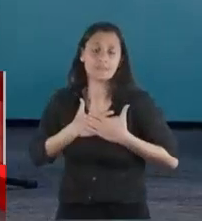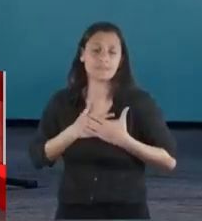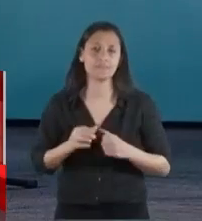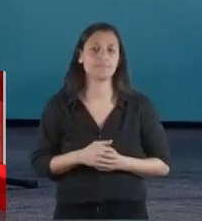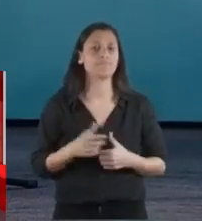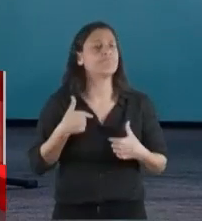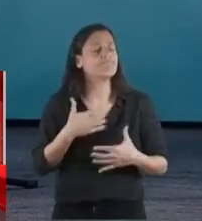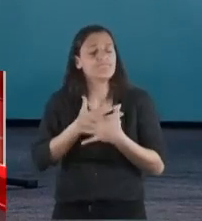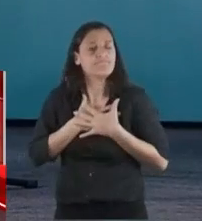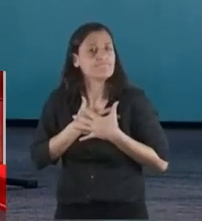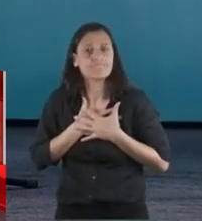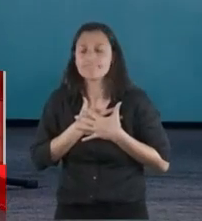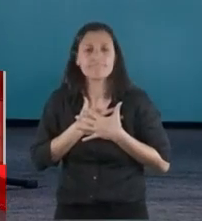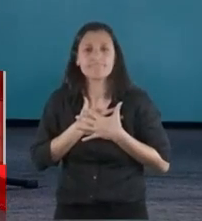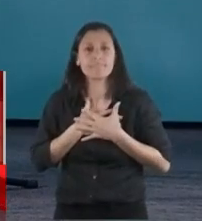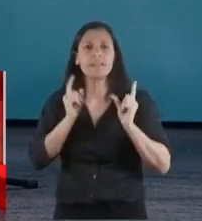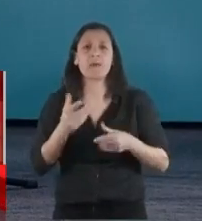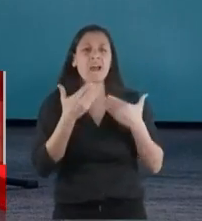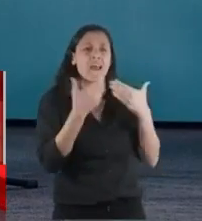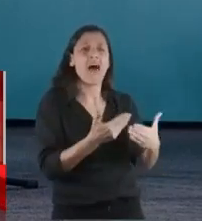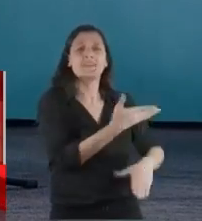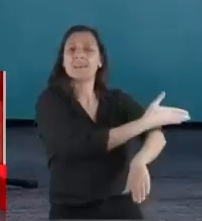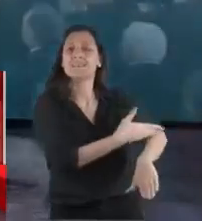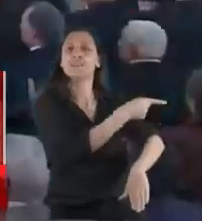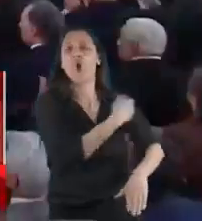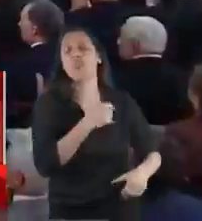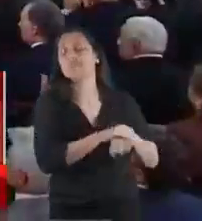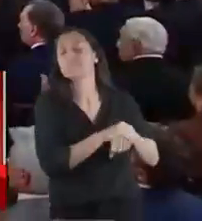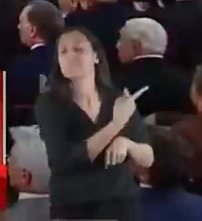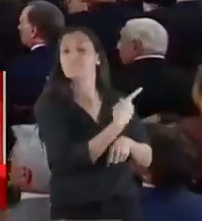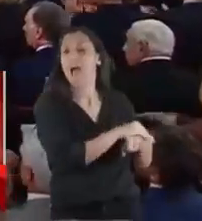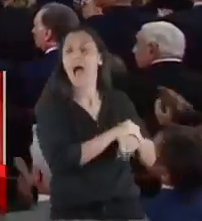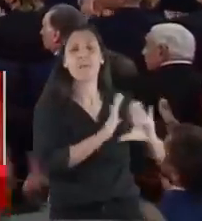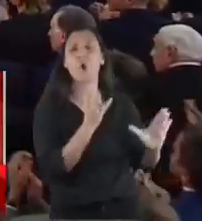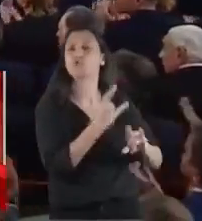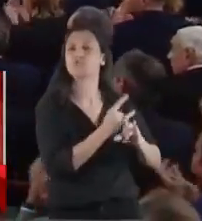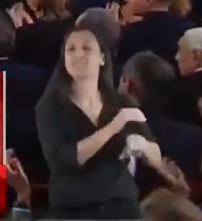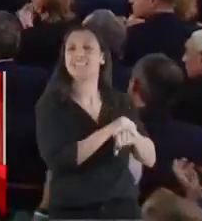Mi más profunda gratitud a Daniel Scioli, mi querido amigo de siempre.